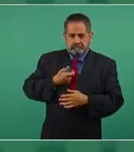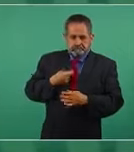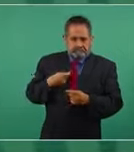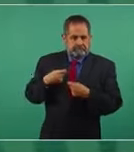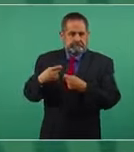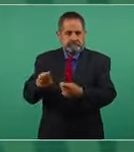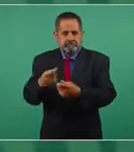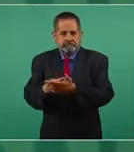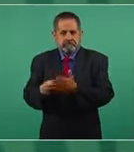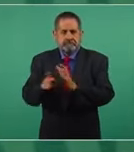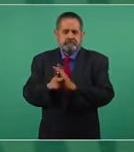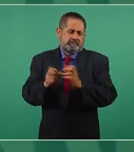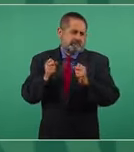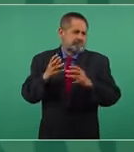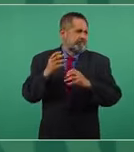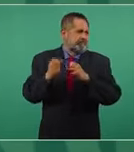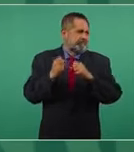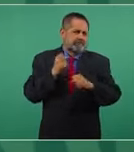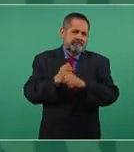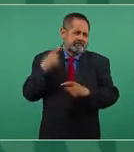Eso durante mucho tiempo.